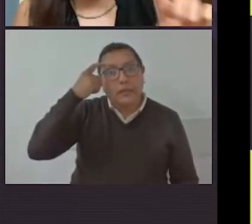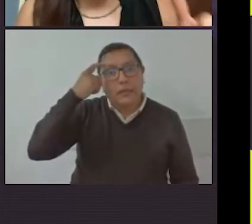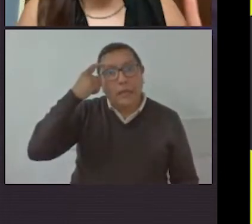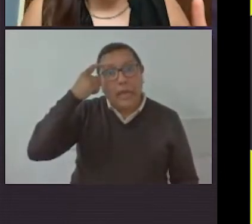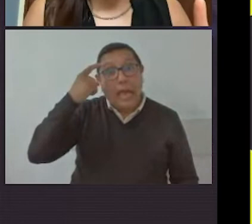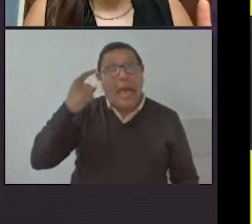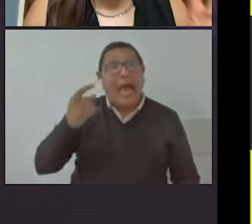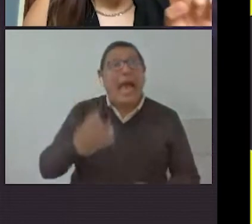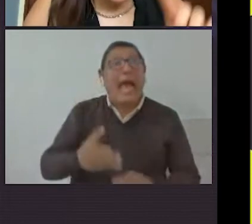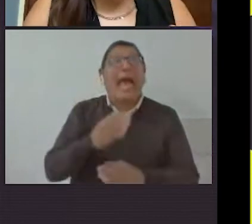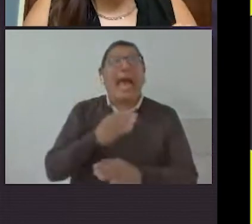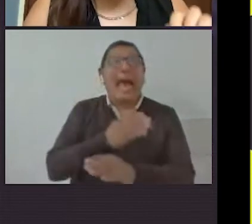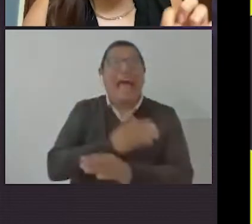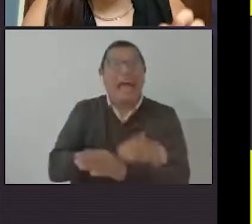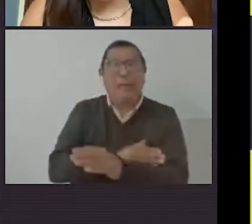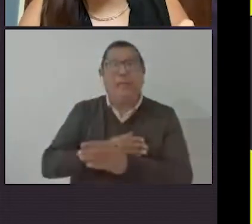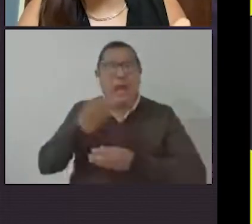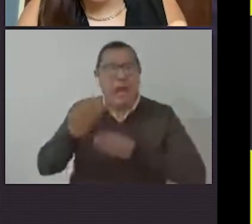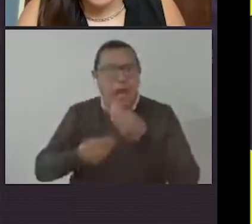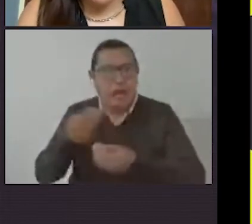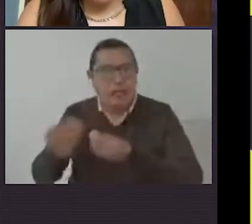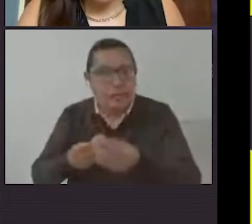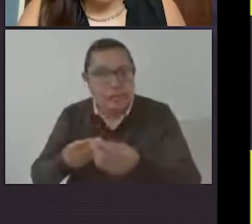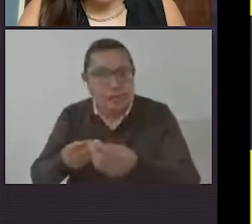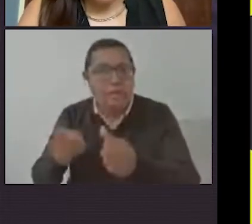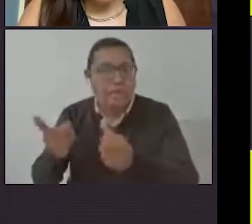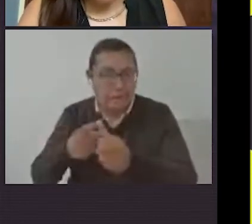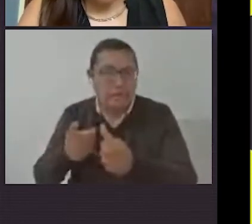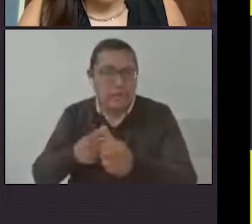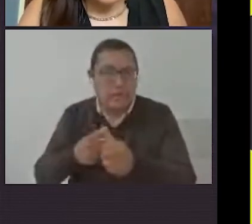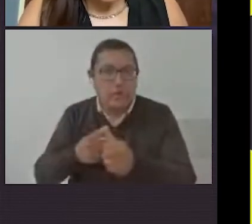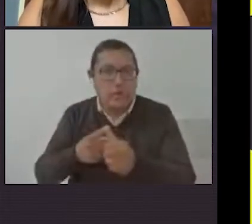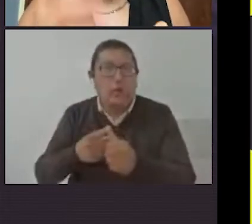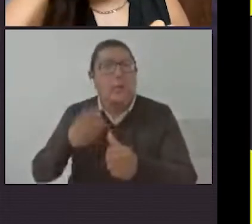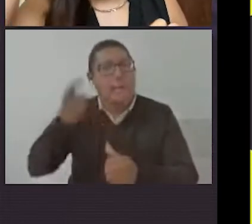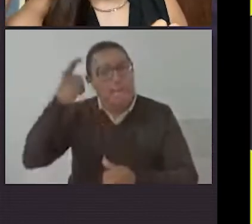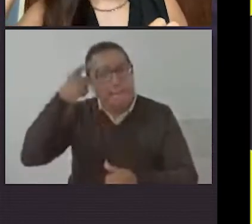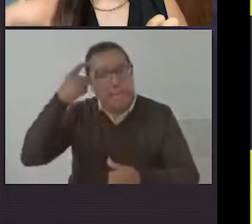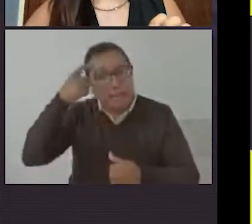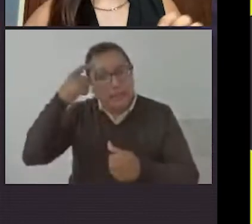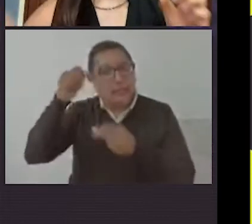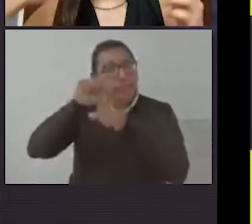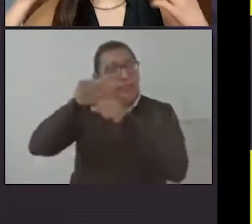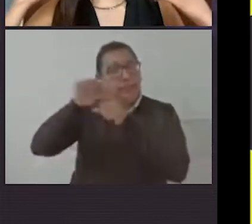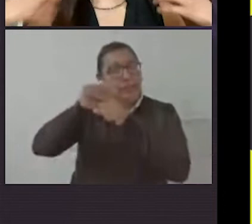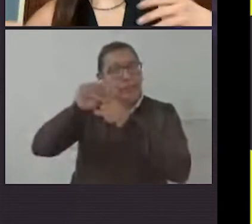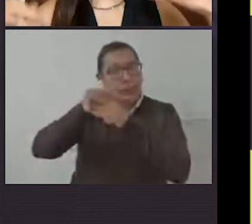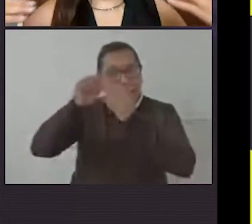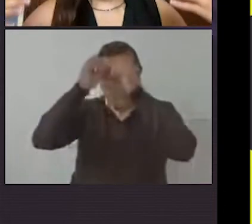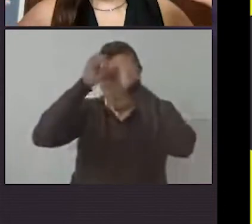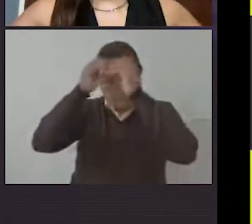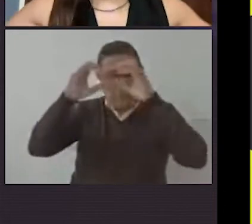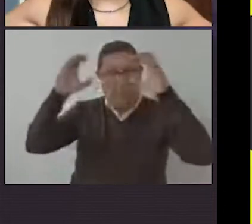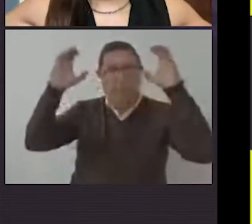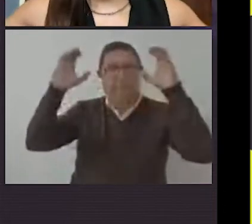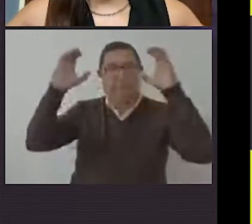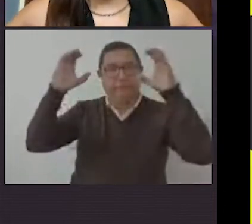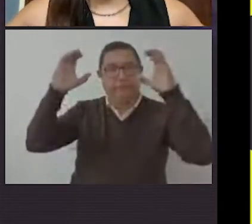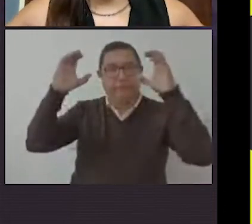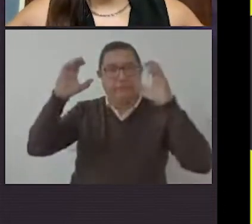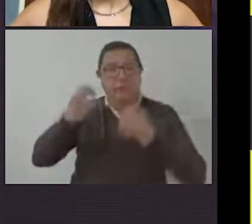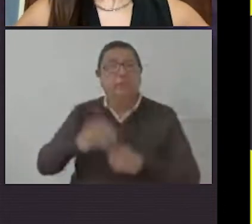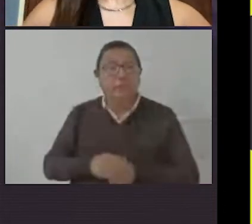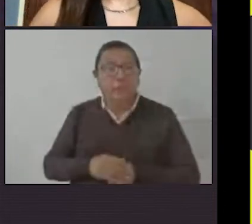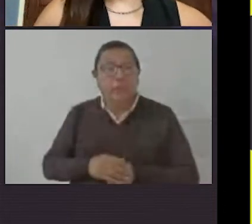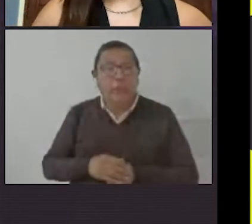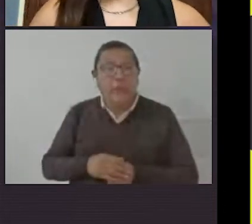otras opciones antes de llevarte hacia allá. ¿Qué significa esto? Primero necesitas saber que existe otra